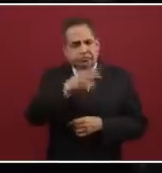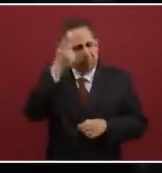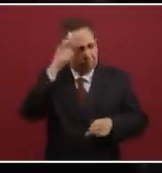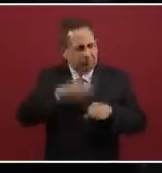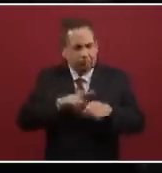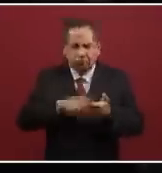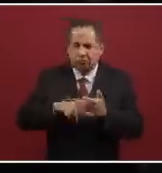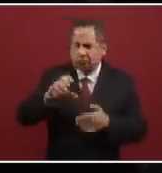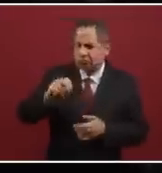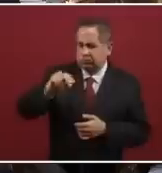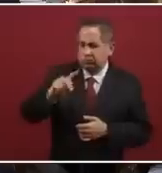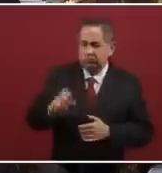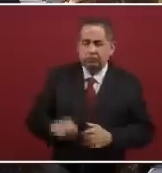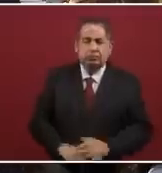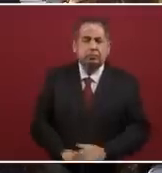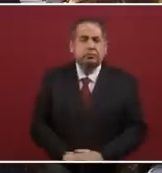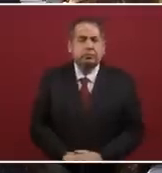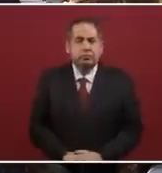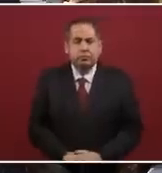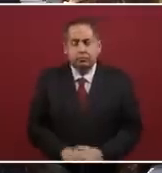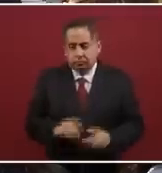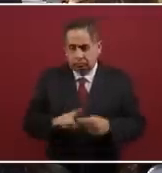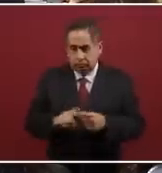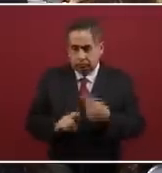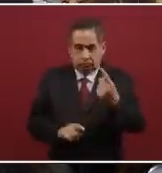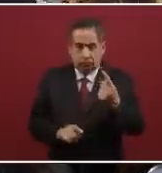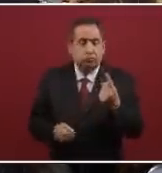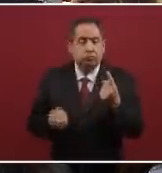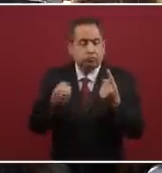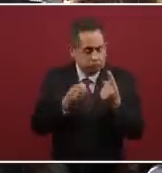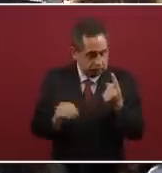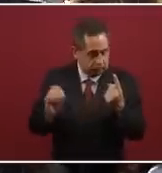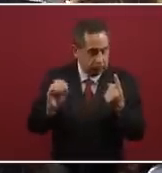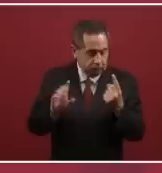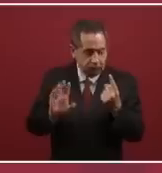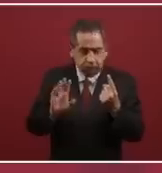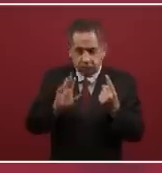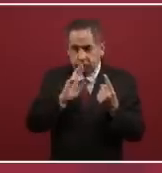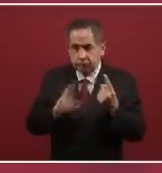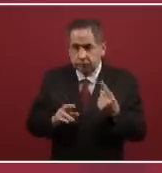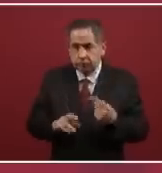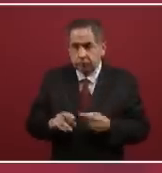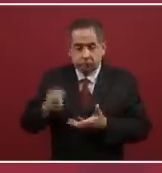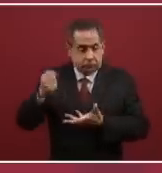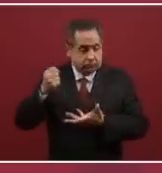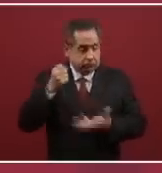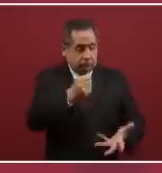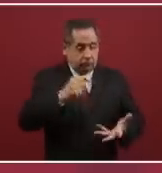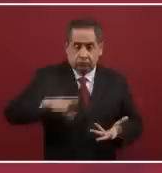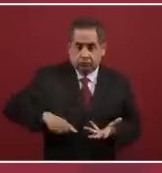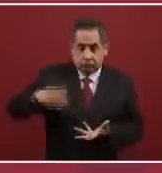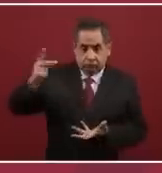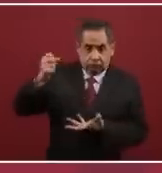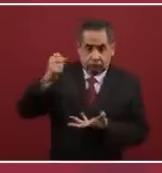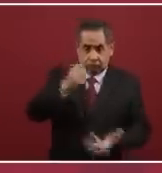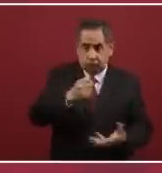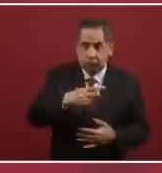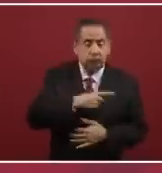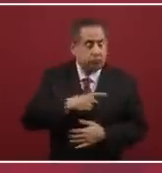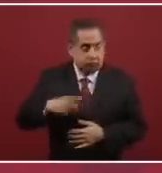de la CONADE. Gracias. Bueno, lo primero es una obligación. Si son fondos públicos,